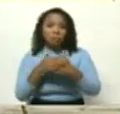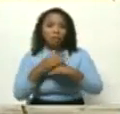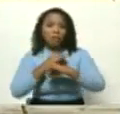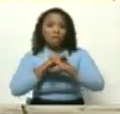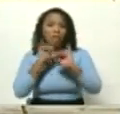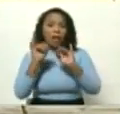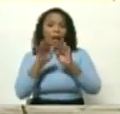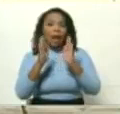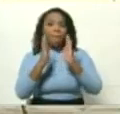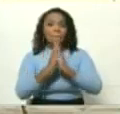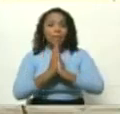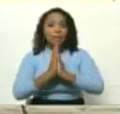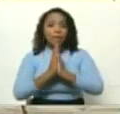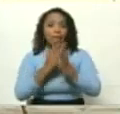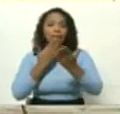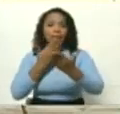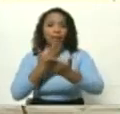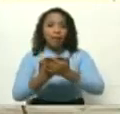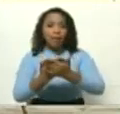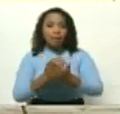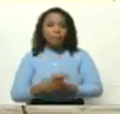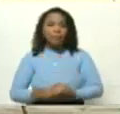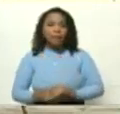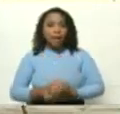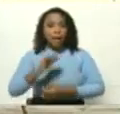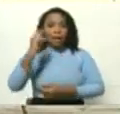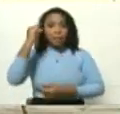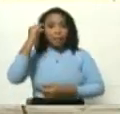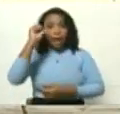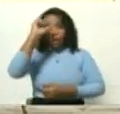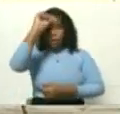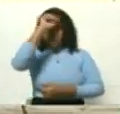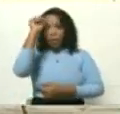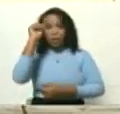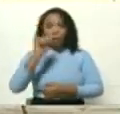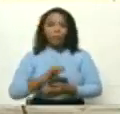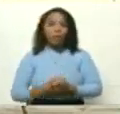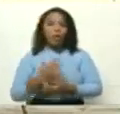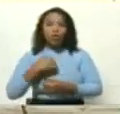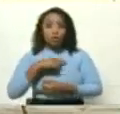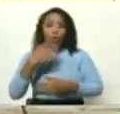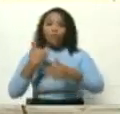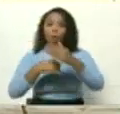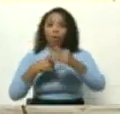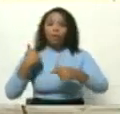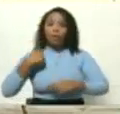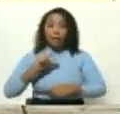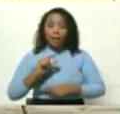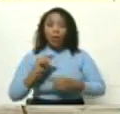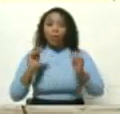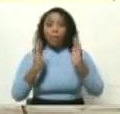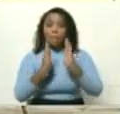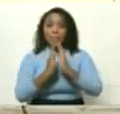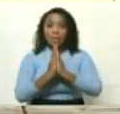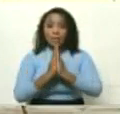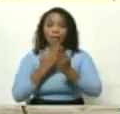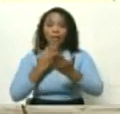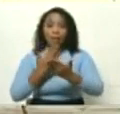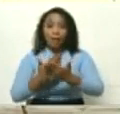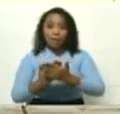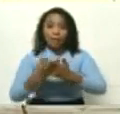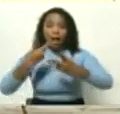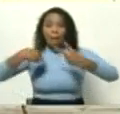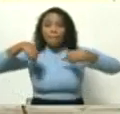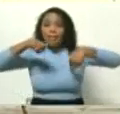misa de Acción de Gracia, ¿verdad? El día domingo también vamos a tener una misa de Acción de Gracia en el Paseo de los Próceres,